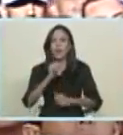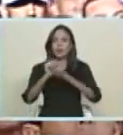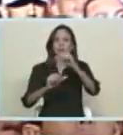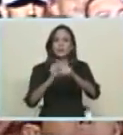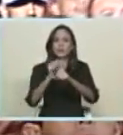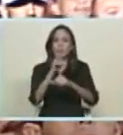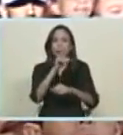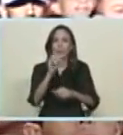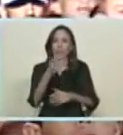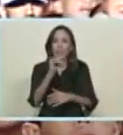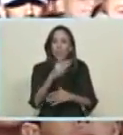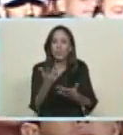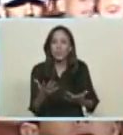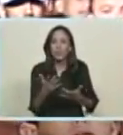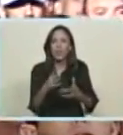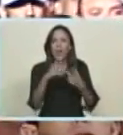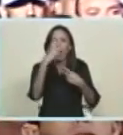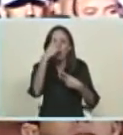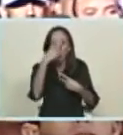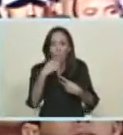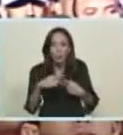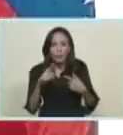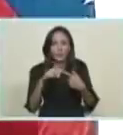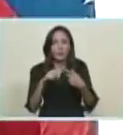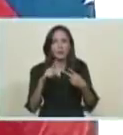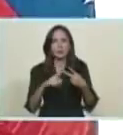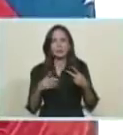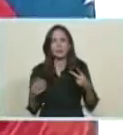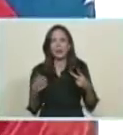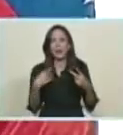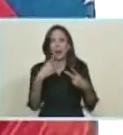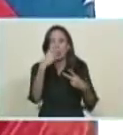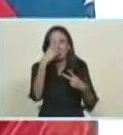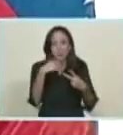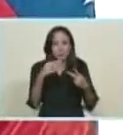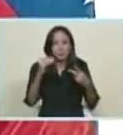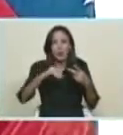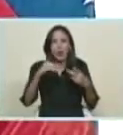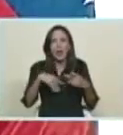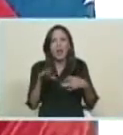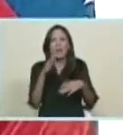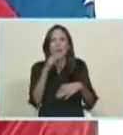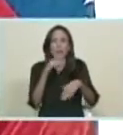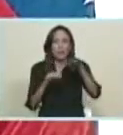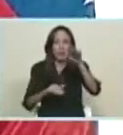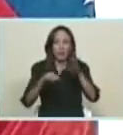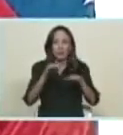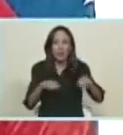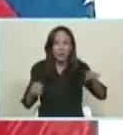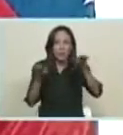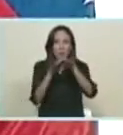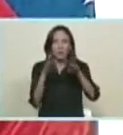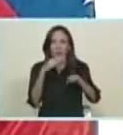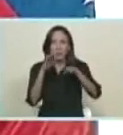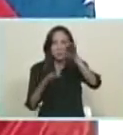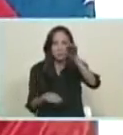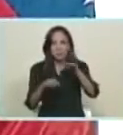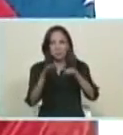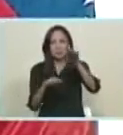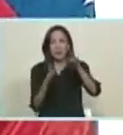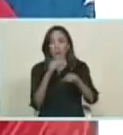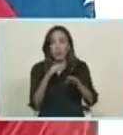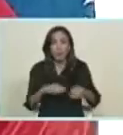Churio? La miseria en lo social, la pobreza, la desigualdad. Se impuso la